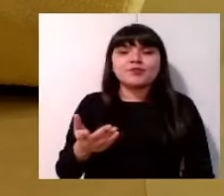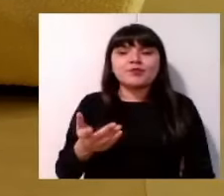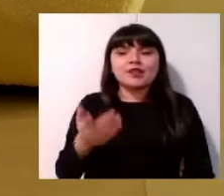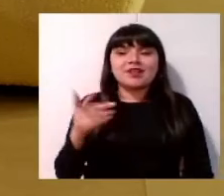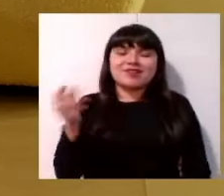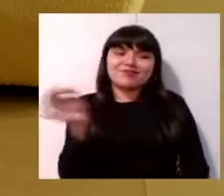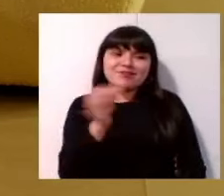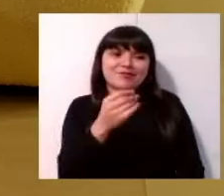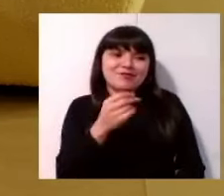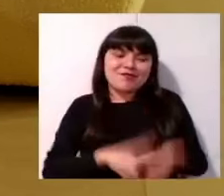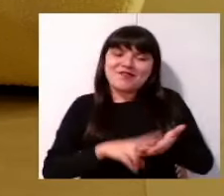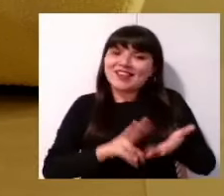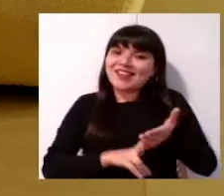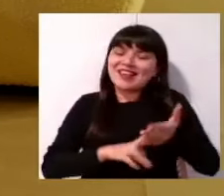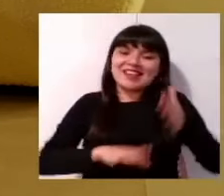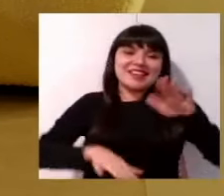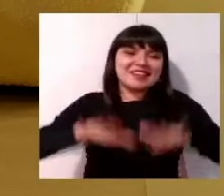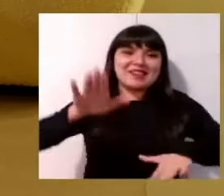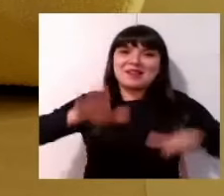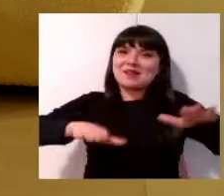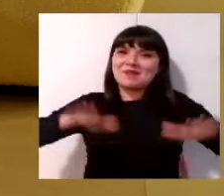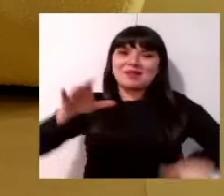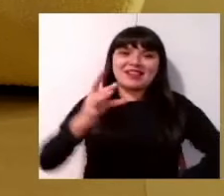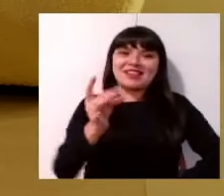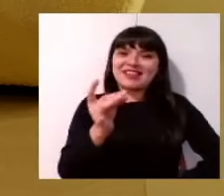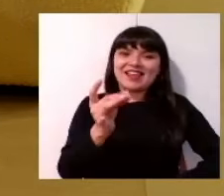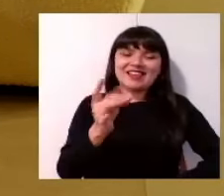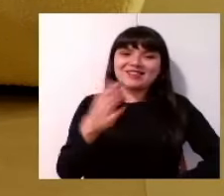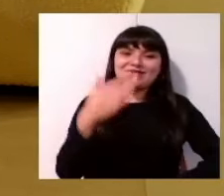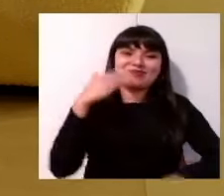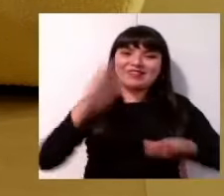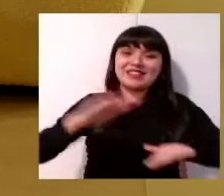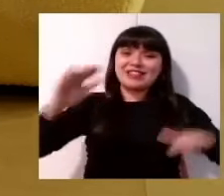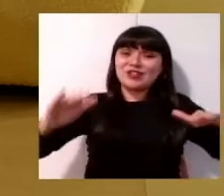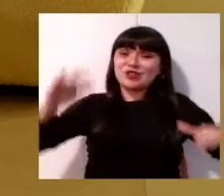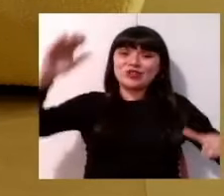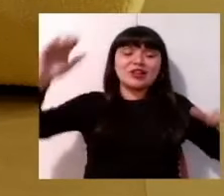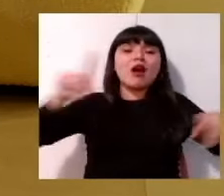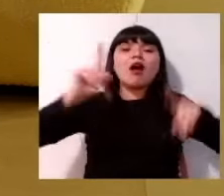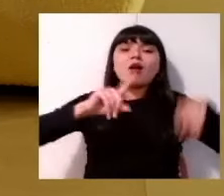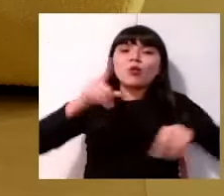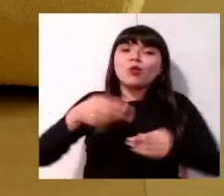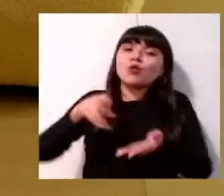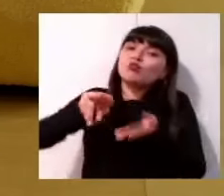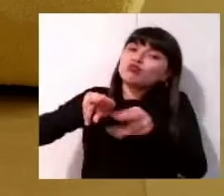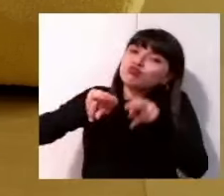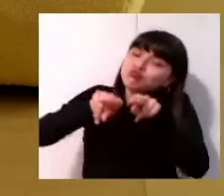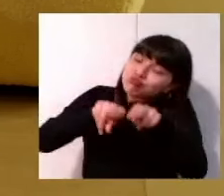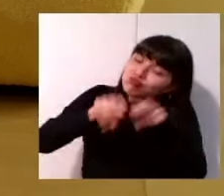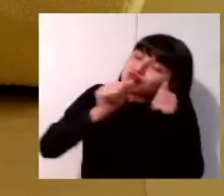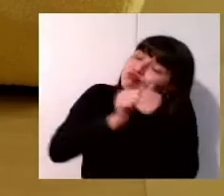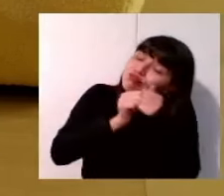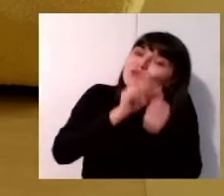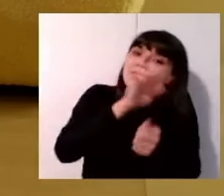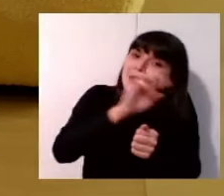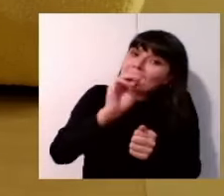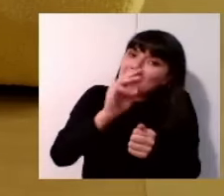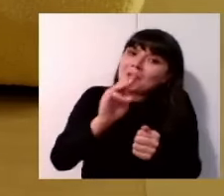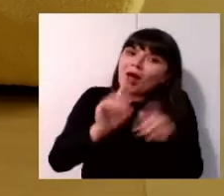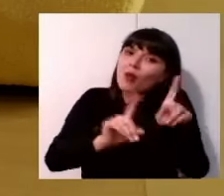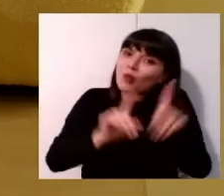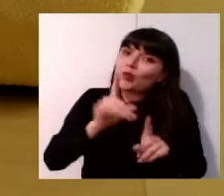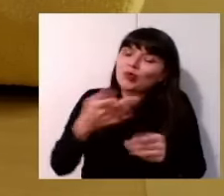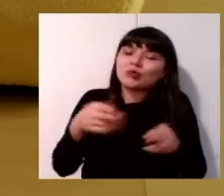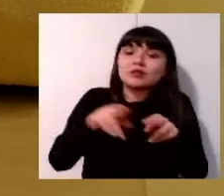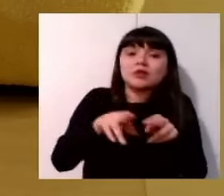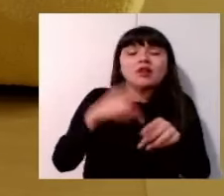eso depende de cada niño y también de cada familia. Hay niños que duermen hasta muy grande con los papás, pero en general, si uno realmente no quiere